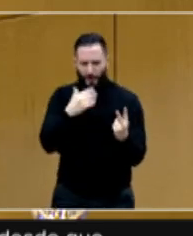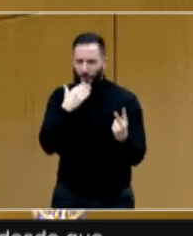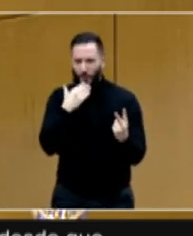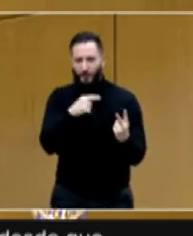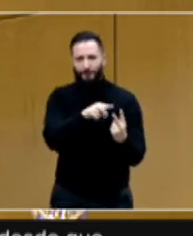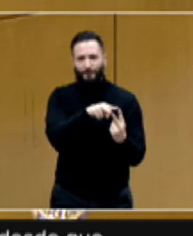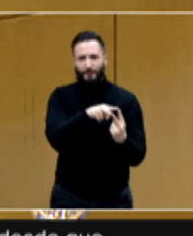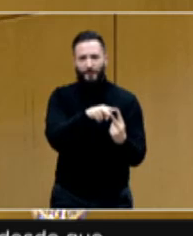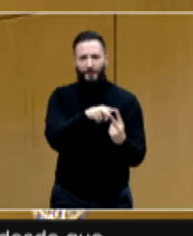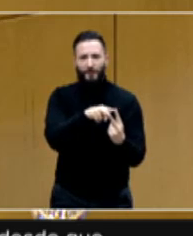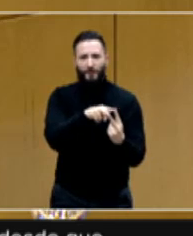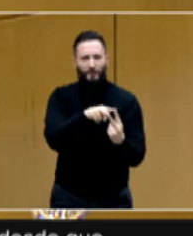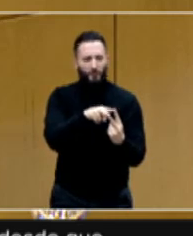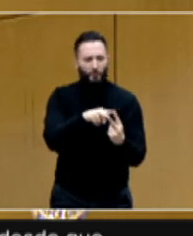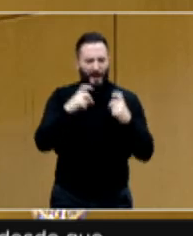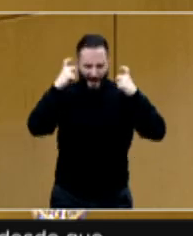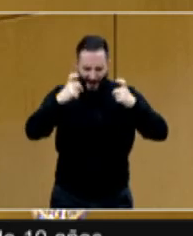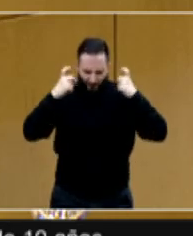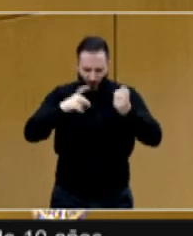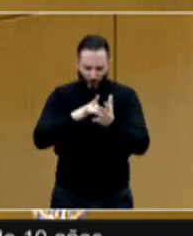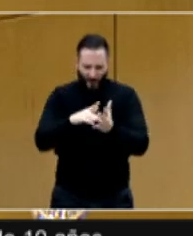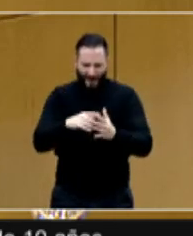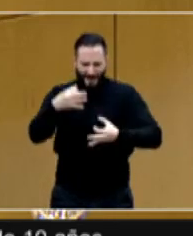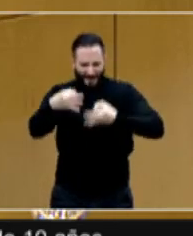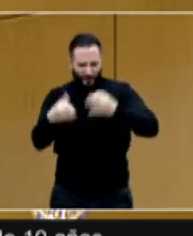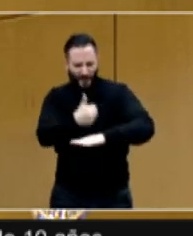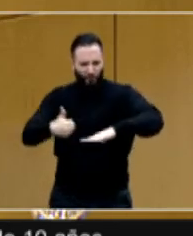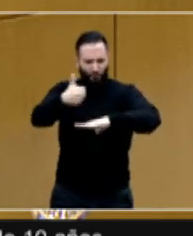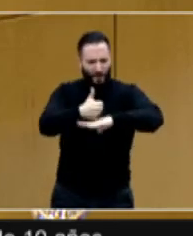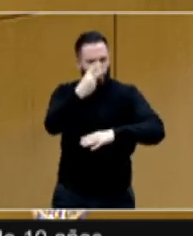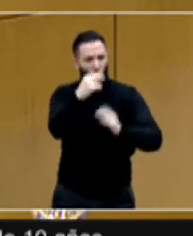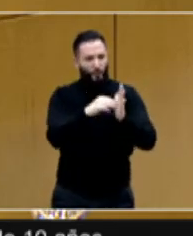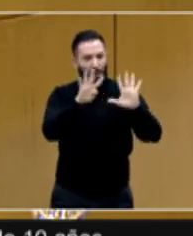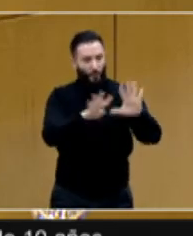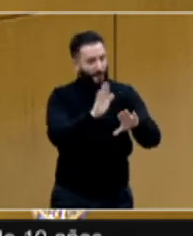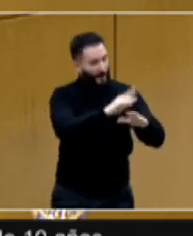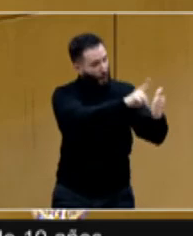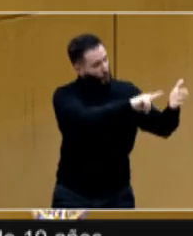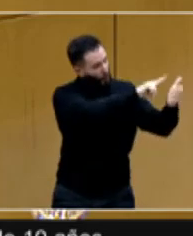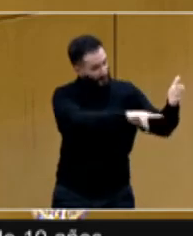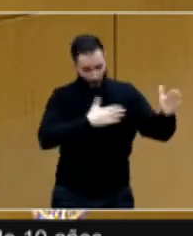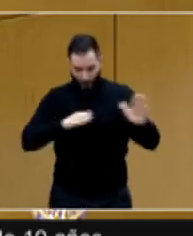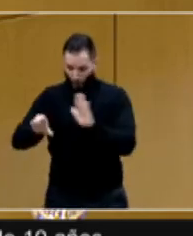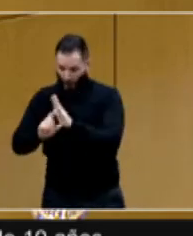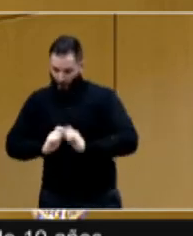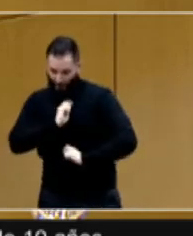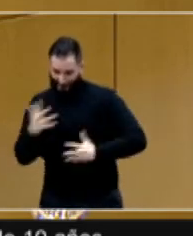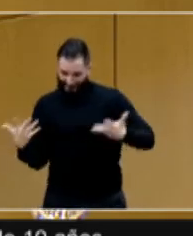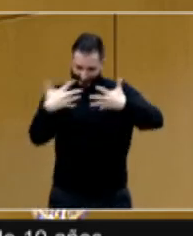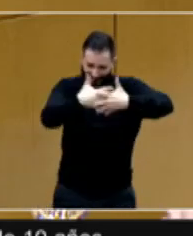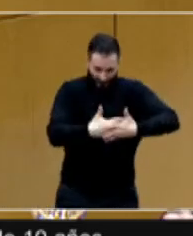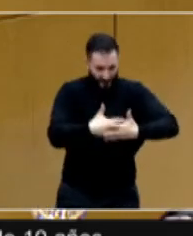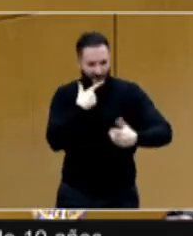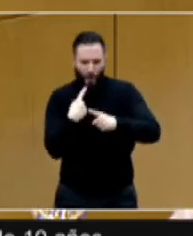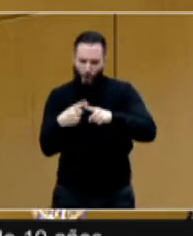sabemos los esfuerzos que tuvo que hacer el tribunal supremo en 2009 para intentar casar la convención con nuestro código civil y decir que no eran incompatibles